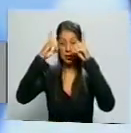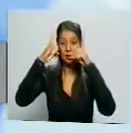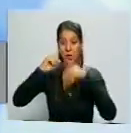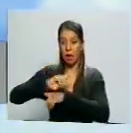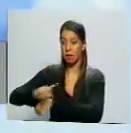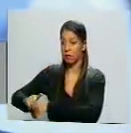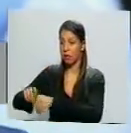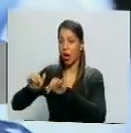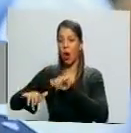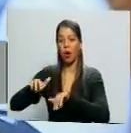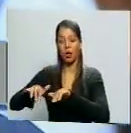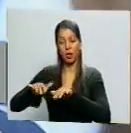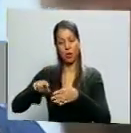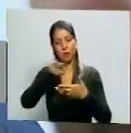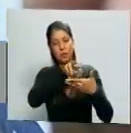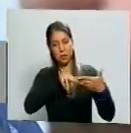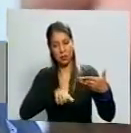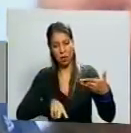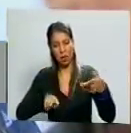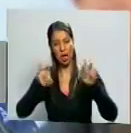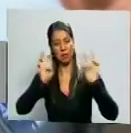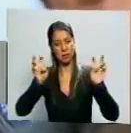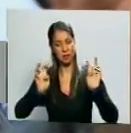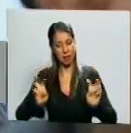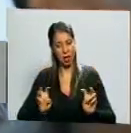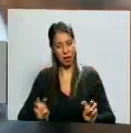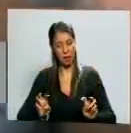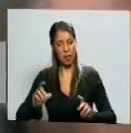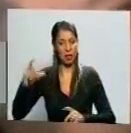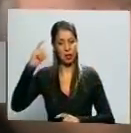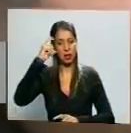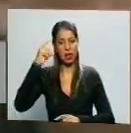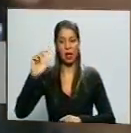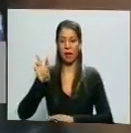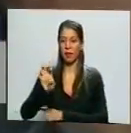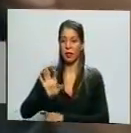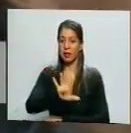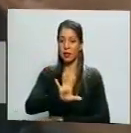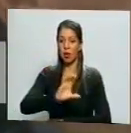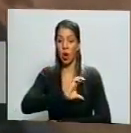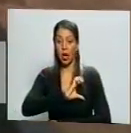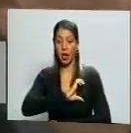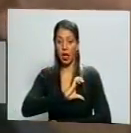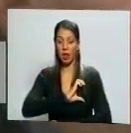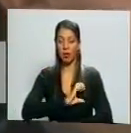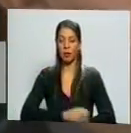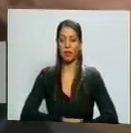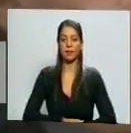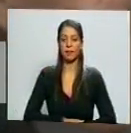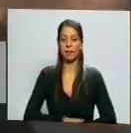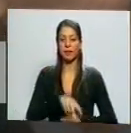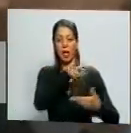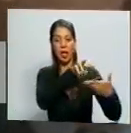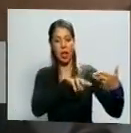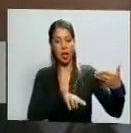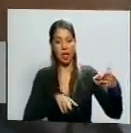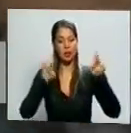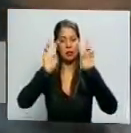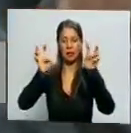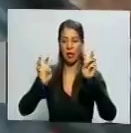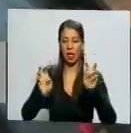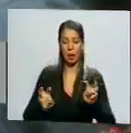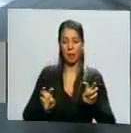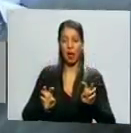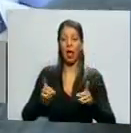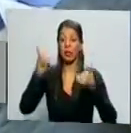secretario dar lectura a la propuesta del orden del día de la sesión ordinaria el día viernes 5 de enero. Leída la propuesta del orden del día, la